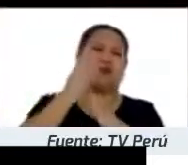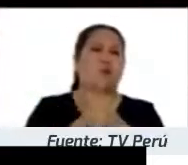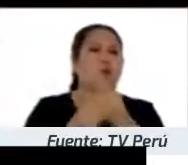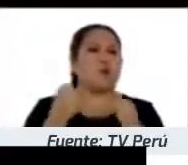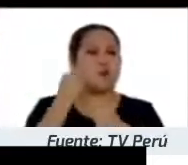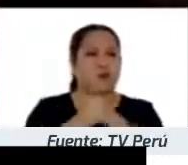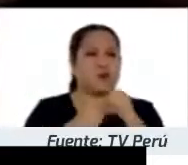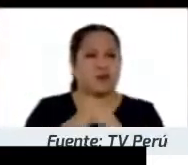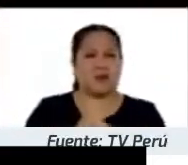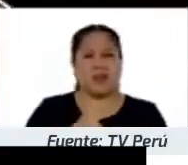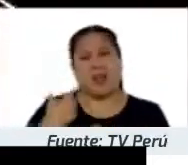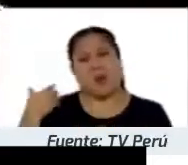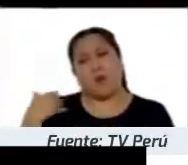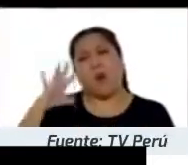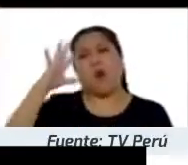bastantes lustros.